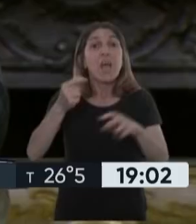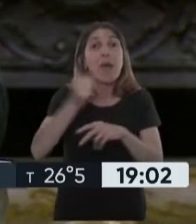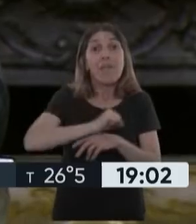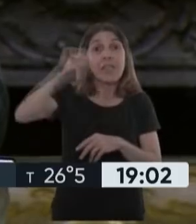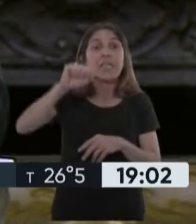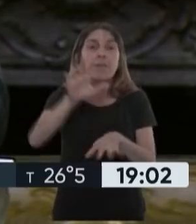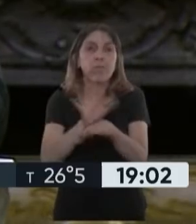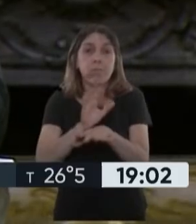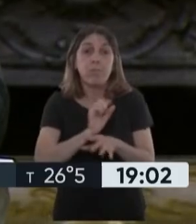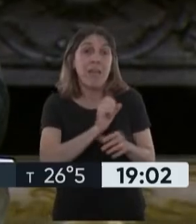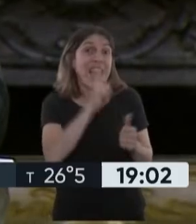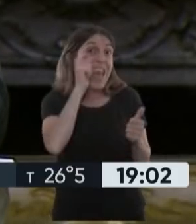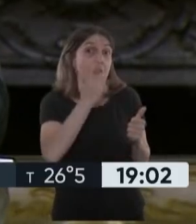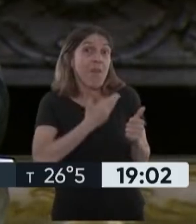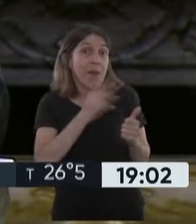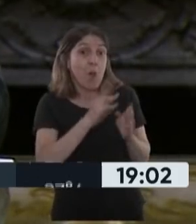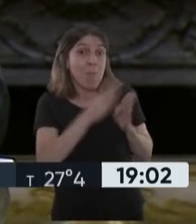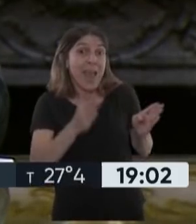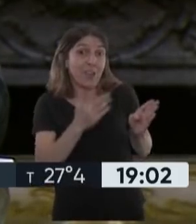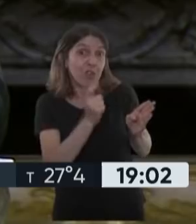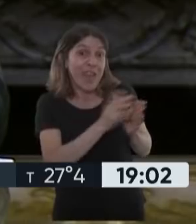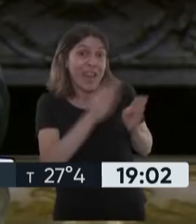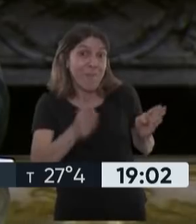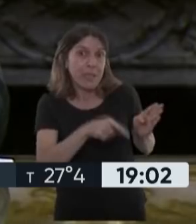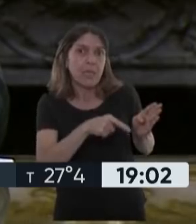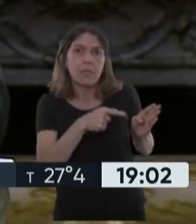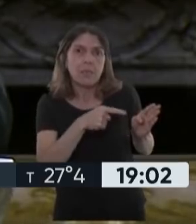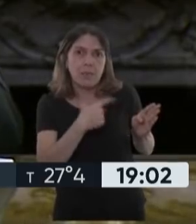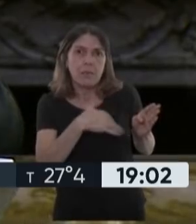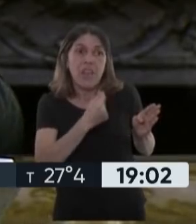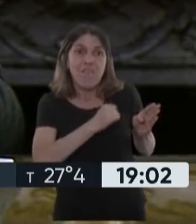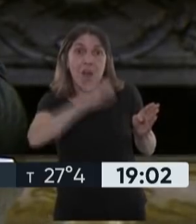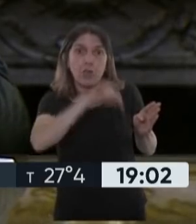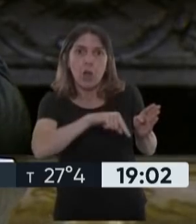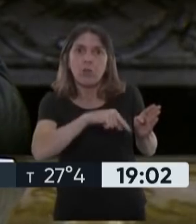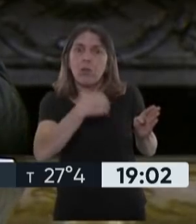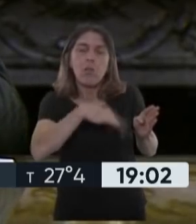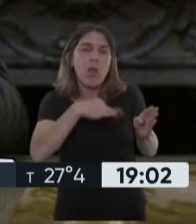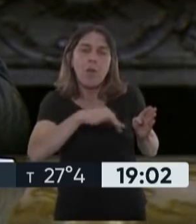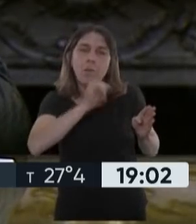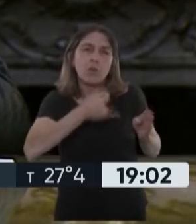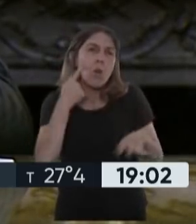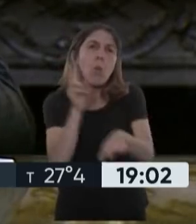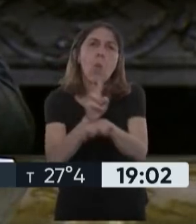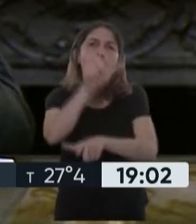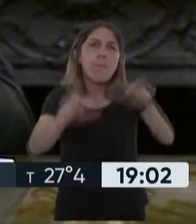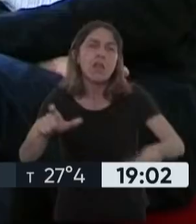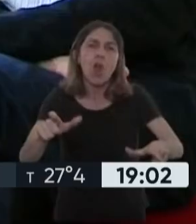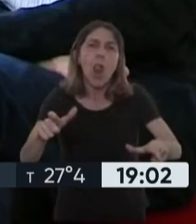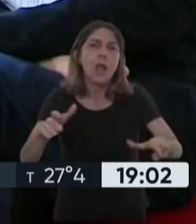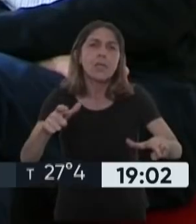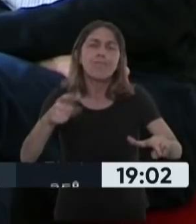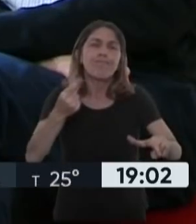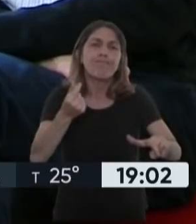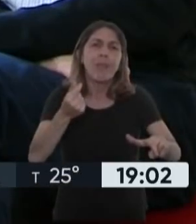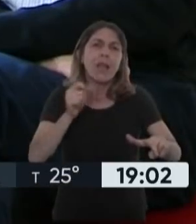primer trimestre debemos garantizar que no recaiga en el bolsillo de los argentinos. Y